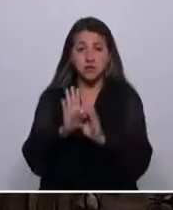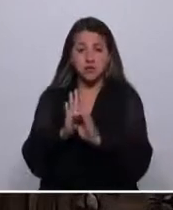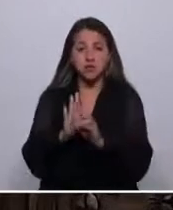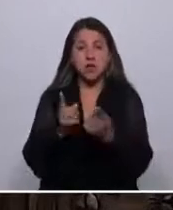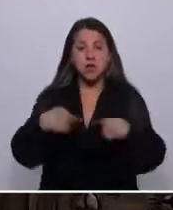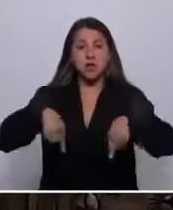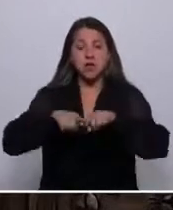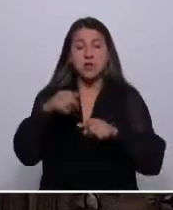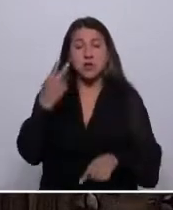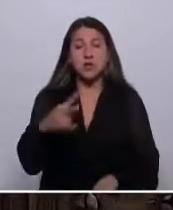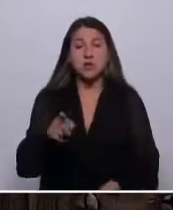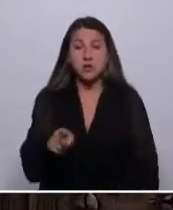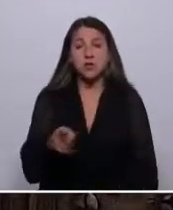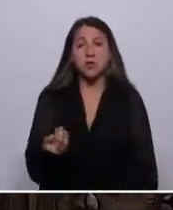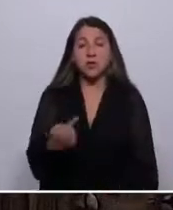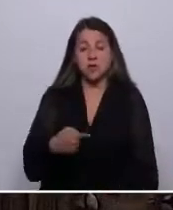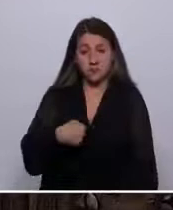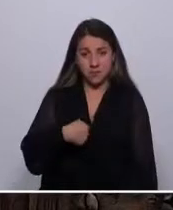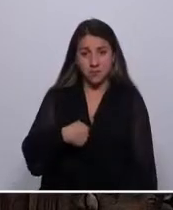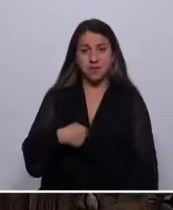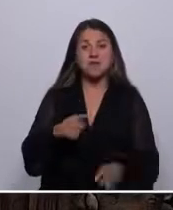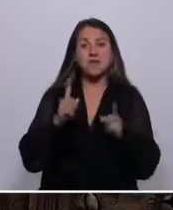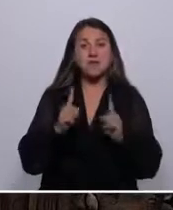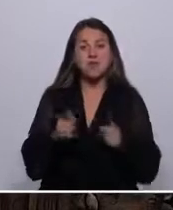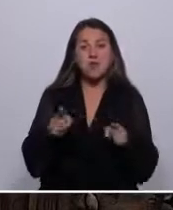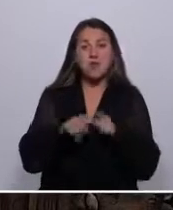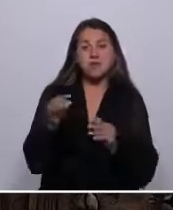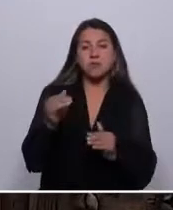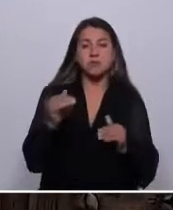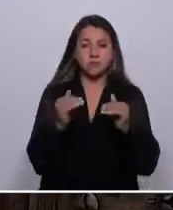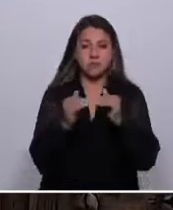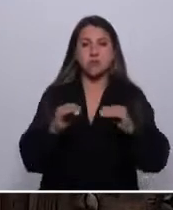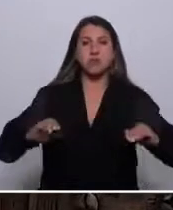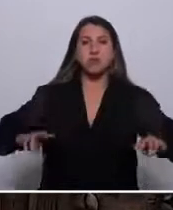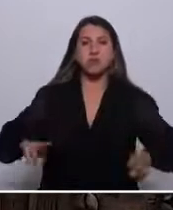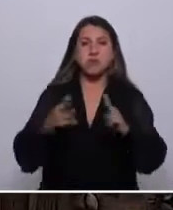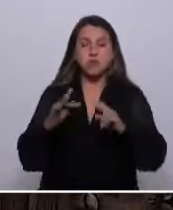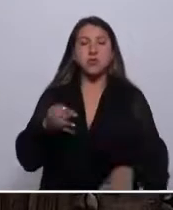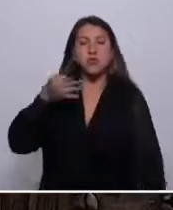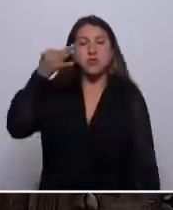mía. Debemos estar a la altura y construir